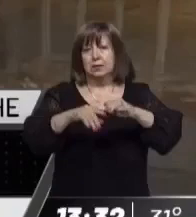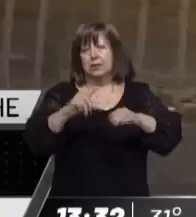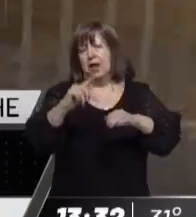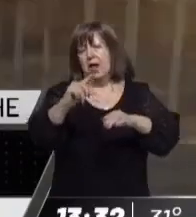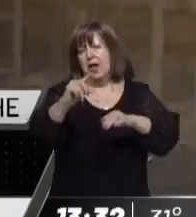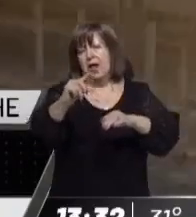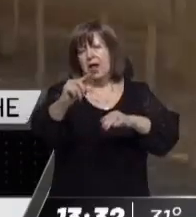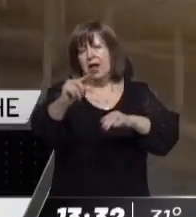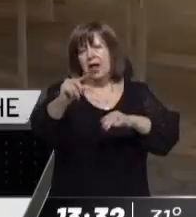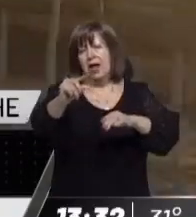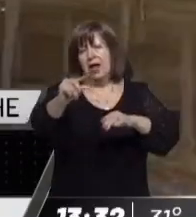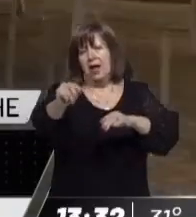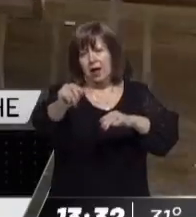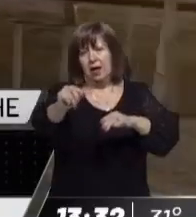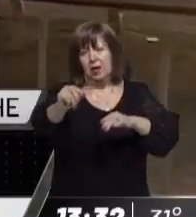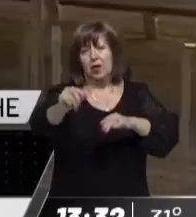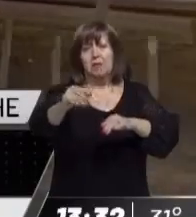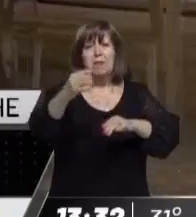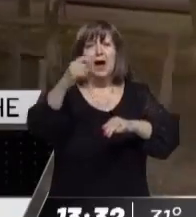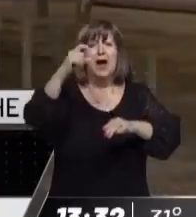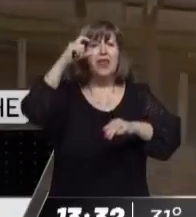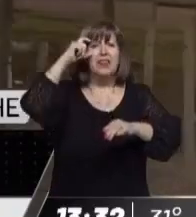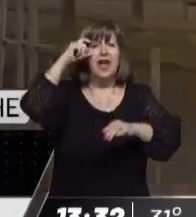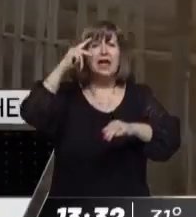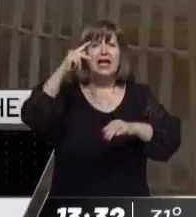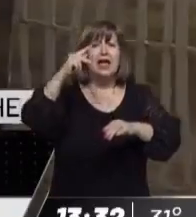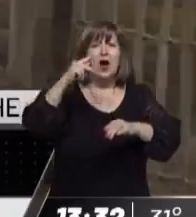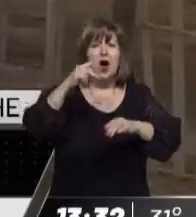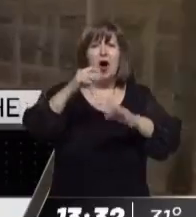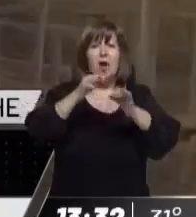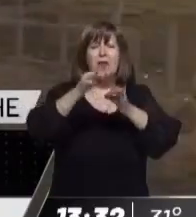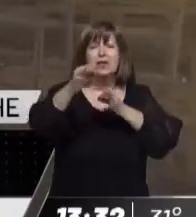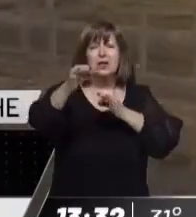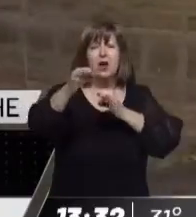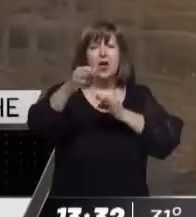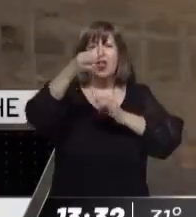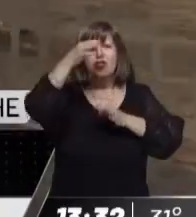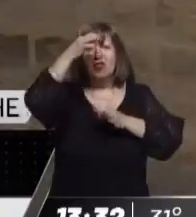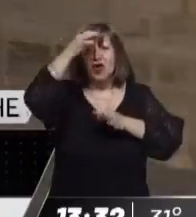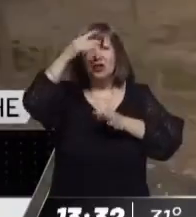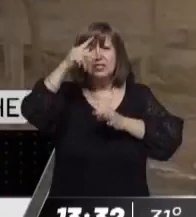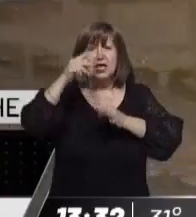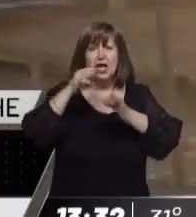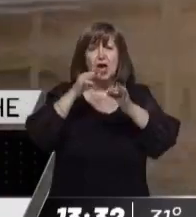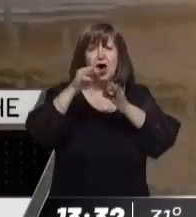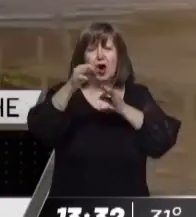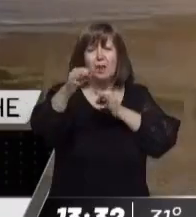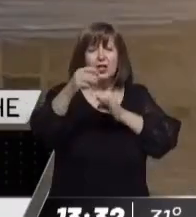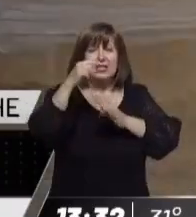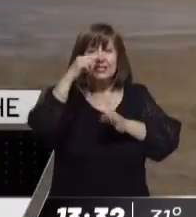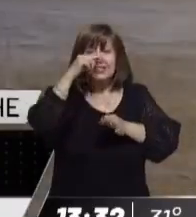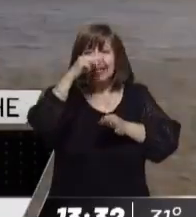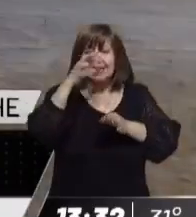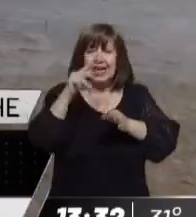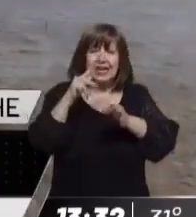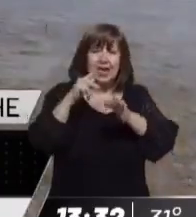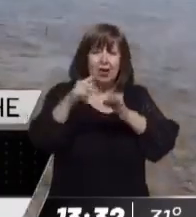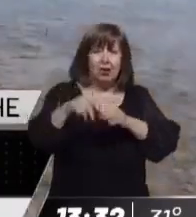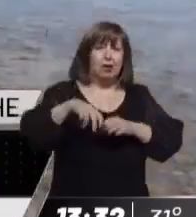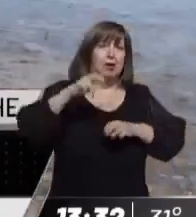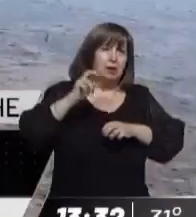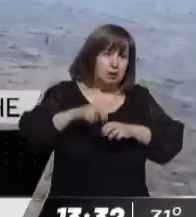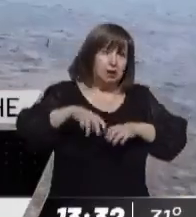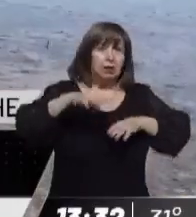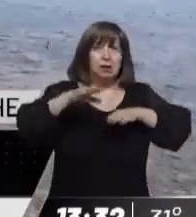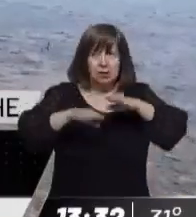su pastura, 10, 12 kilómetros, algunos, 7, 8, pero en realidad son muy recorridos muy largos